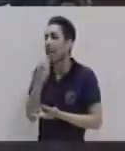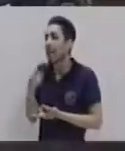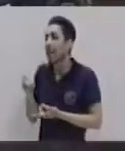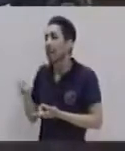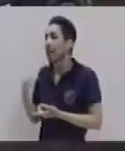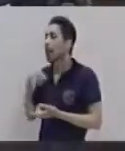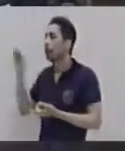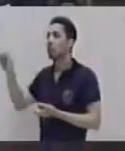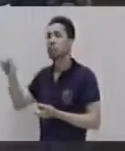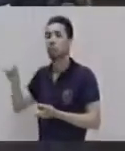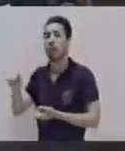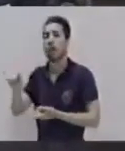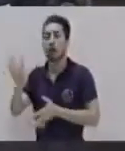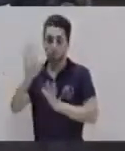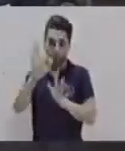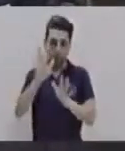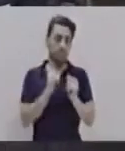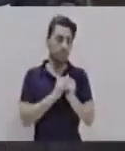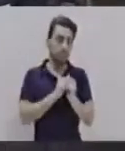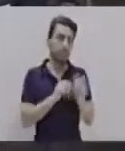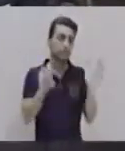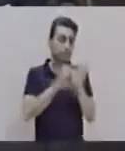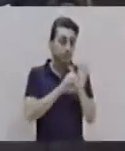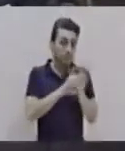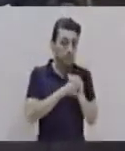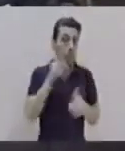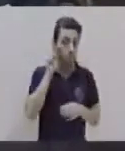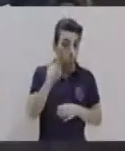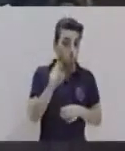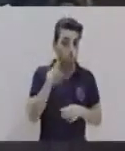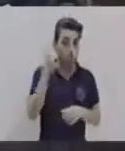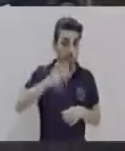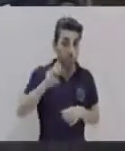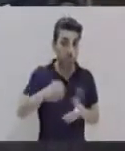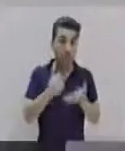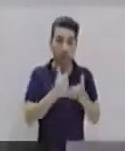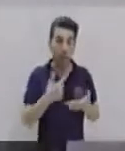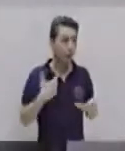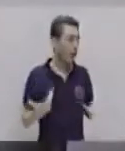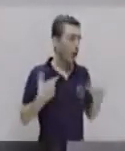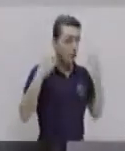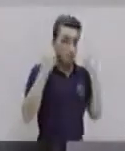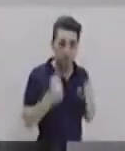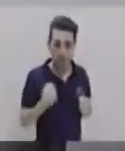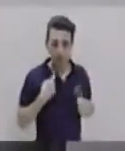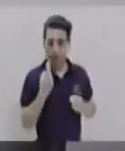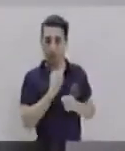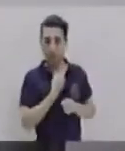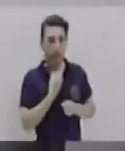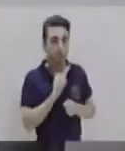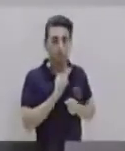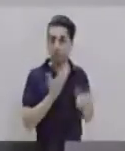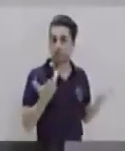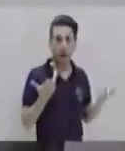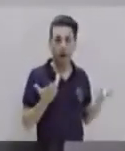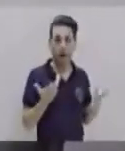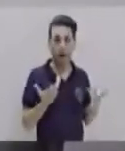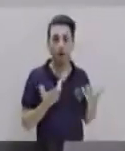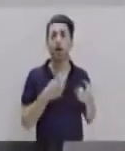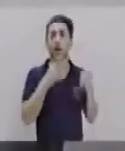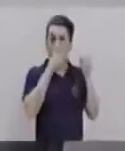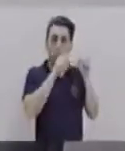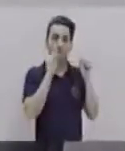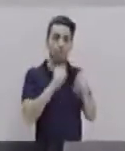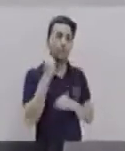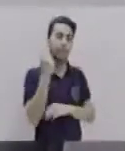ejemplo, si necesita ayuda y ve que no, pues no está logrando salir adelante sola la persona,